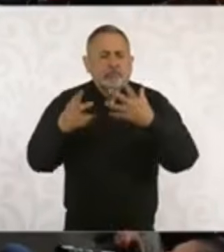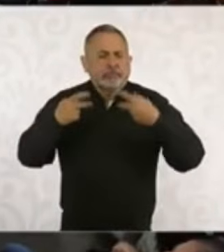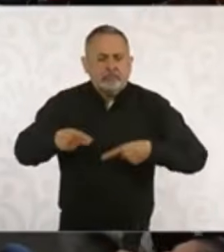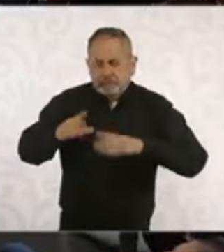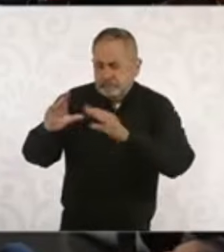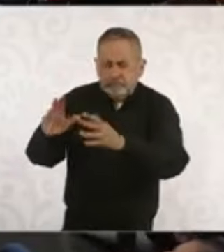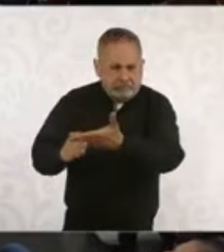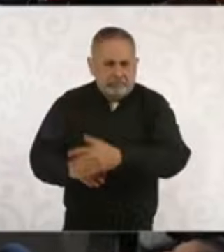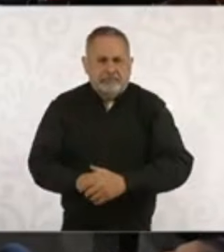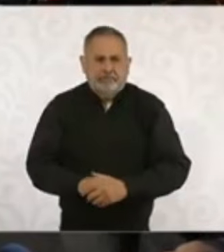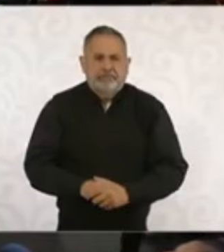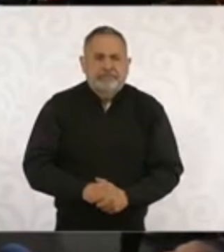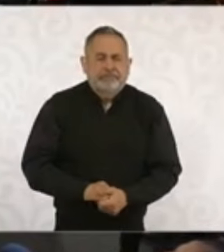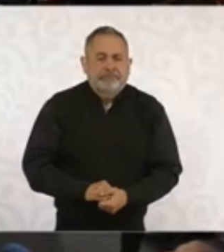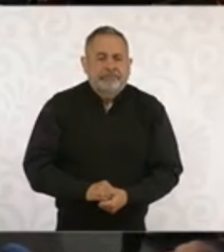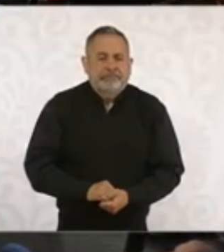El que quieras.